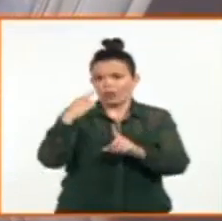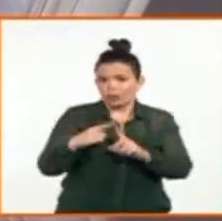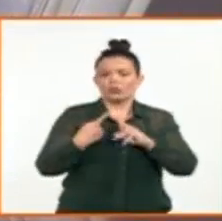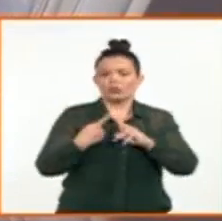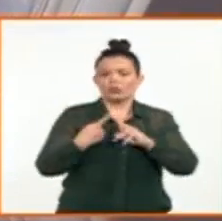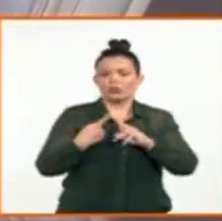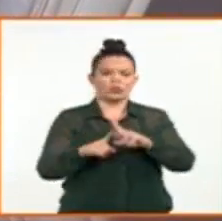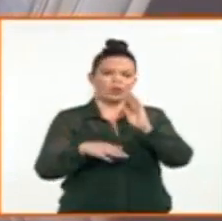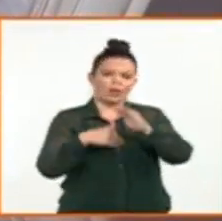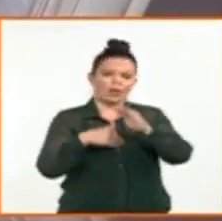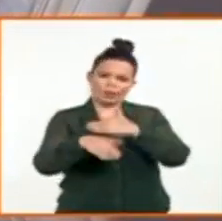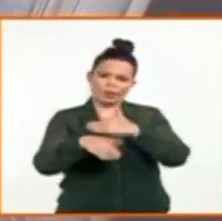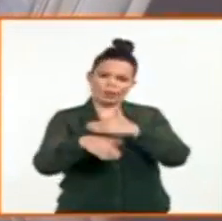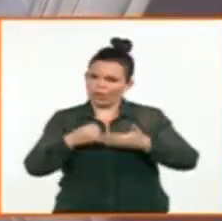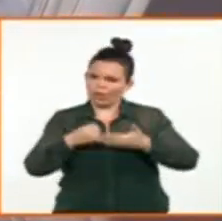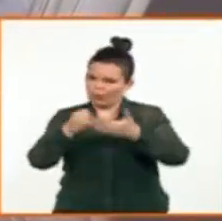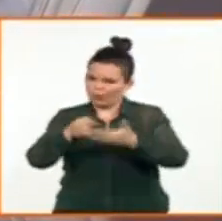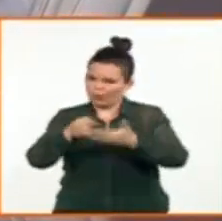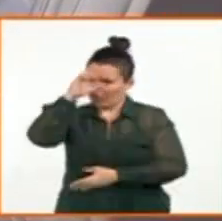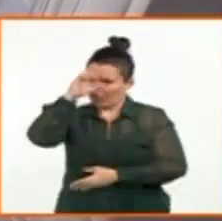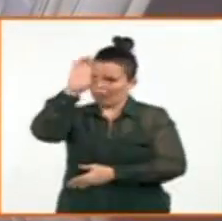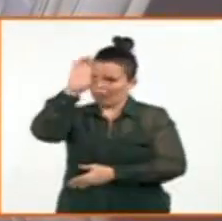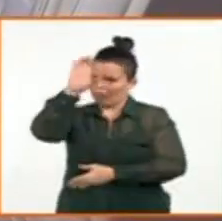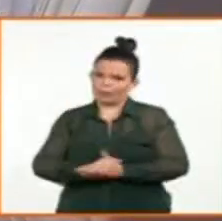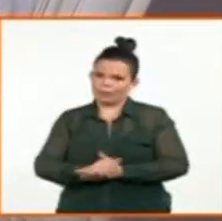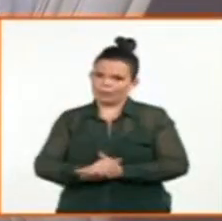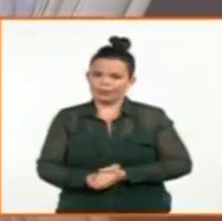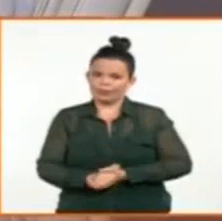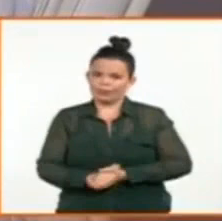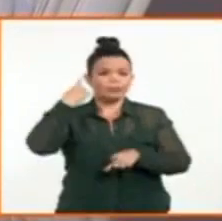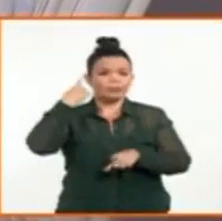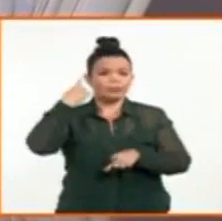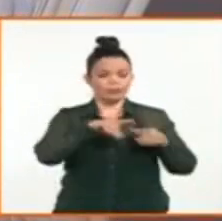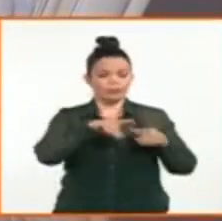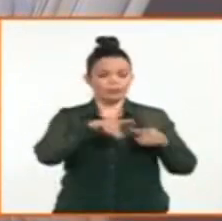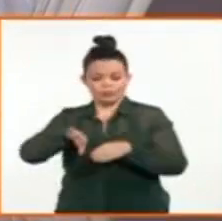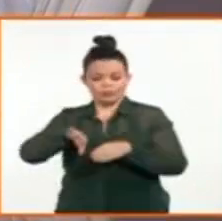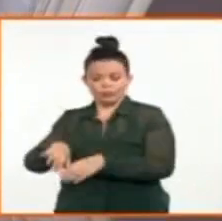instalaciones hospitalarias. Otro de los temas del grupo de la química, que realmente